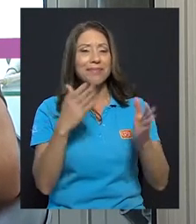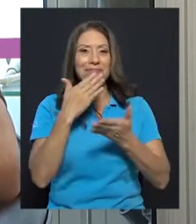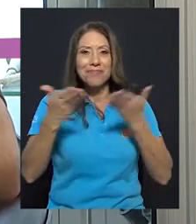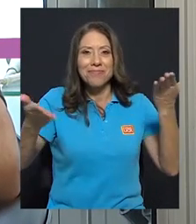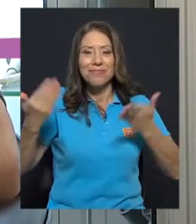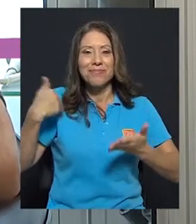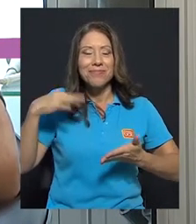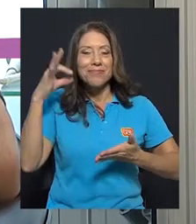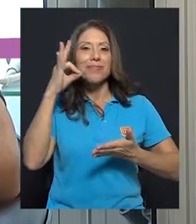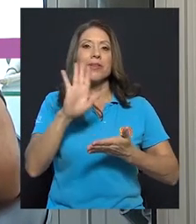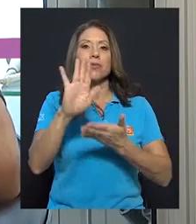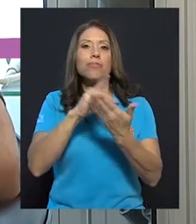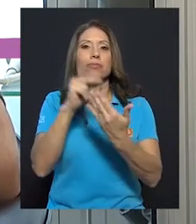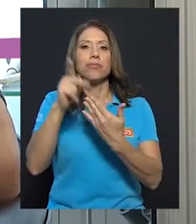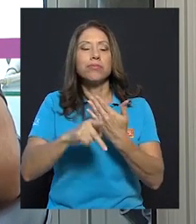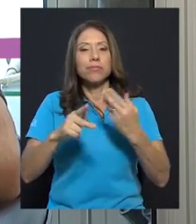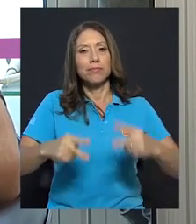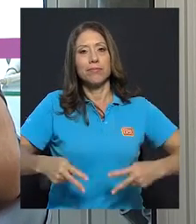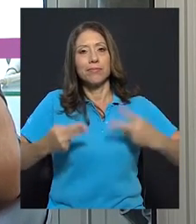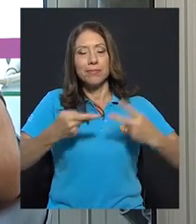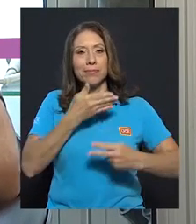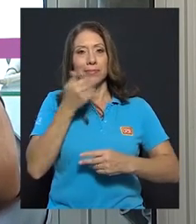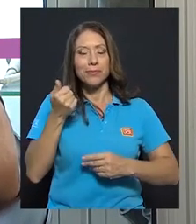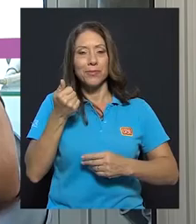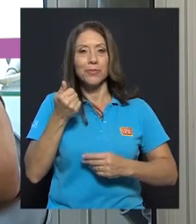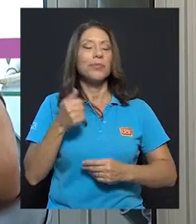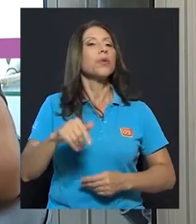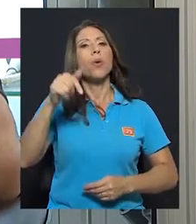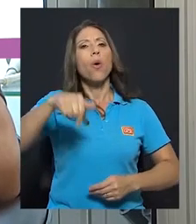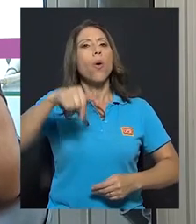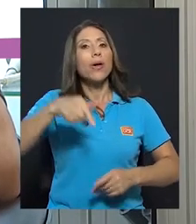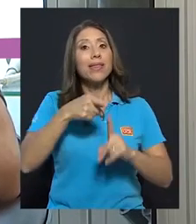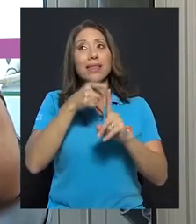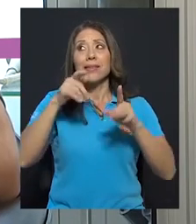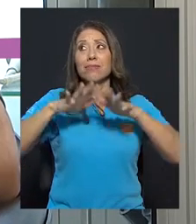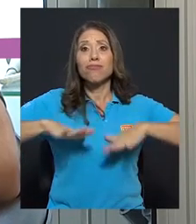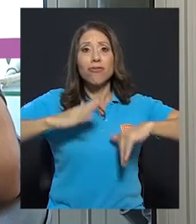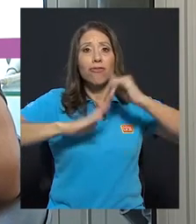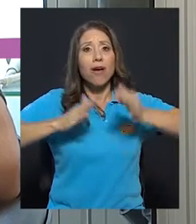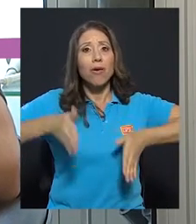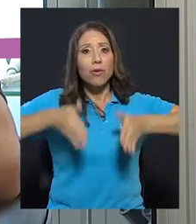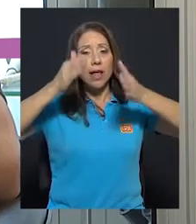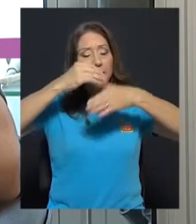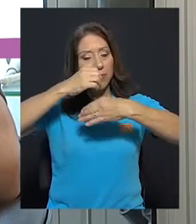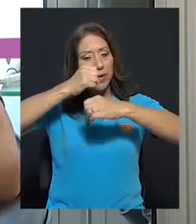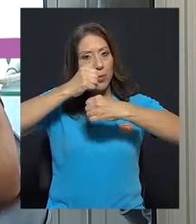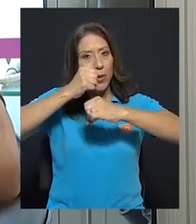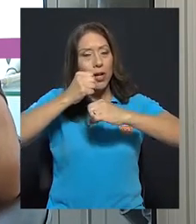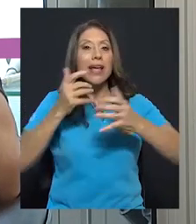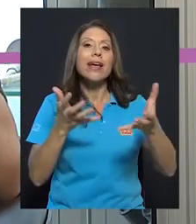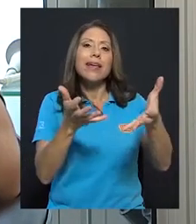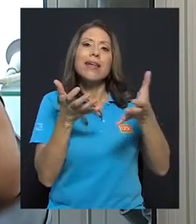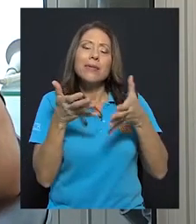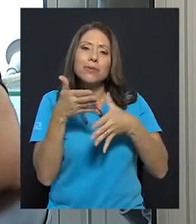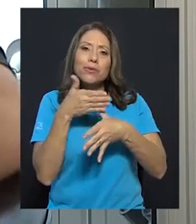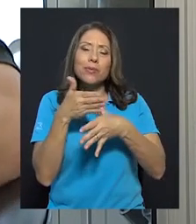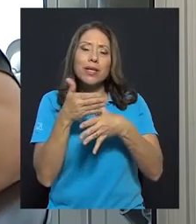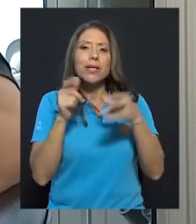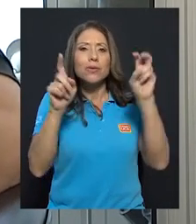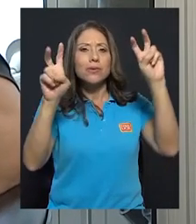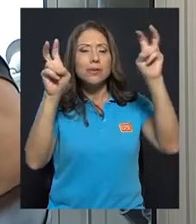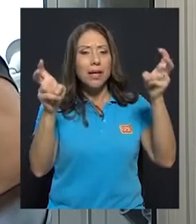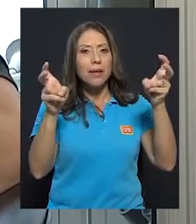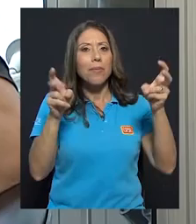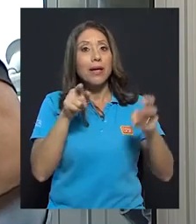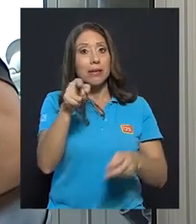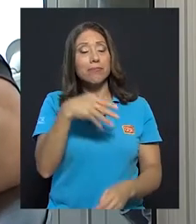¿qué tal? Bienvenidas y bienvenidas a su telerrevista Vivir Mejor. El día de hoy, desde la Facultad de Microbiología, queremos compartir